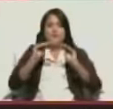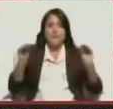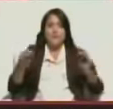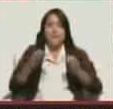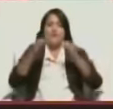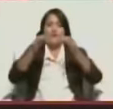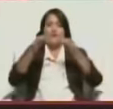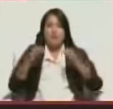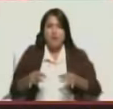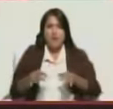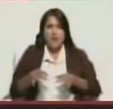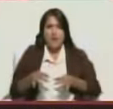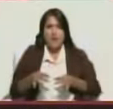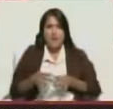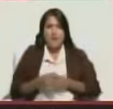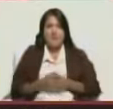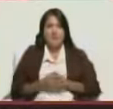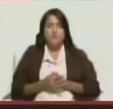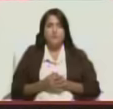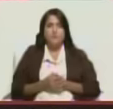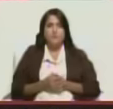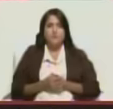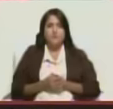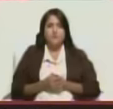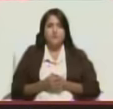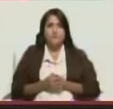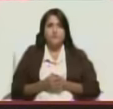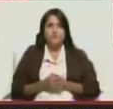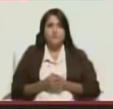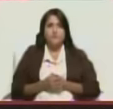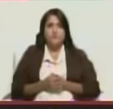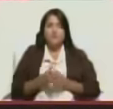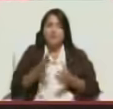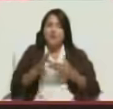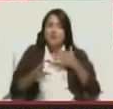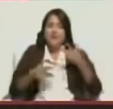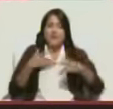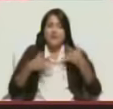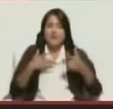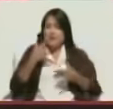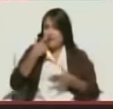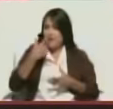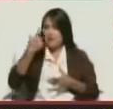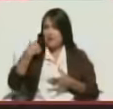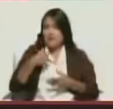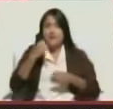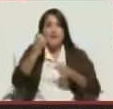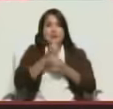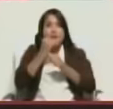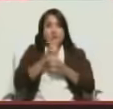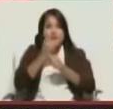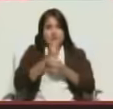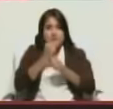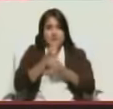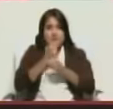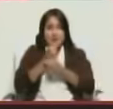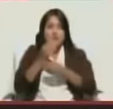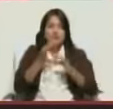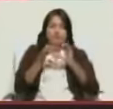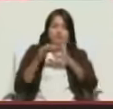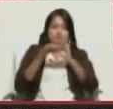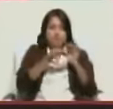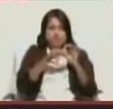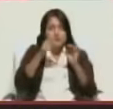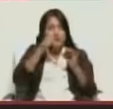formal de la jornada de trabajo conjunto con el